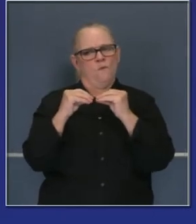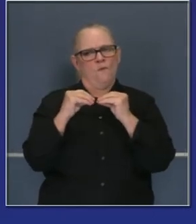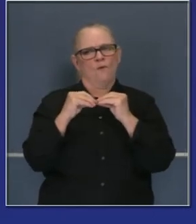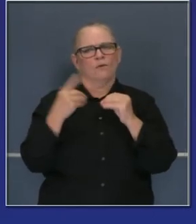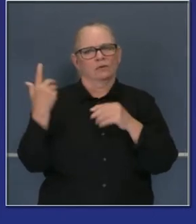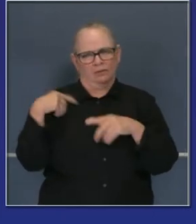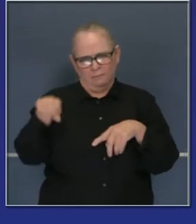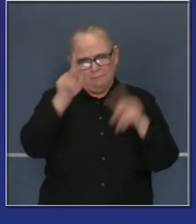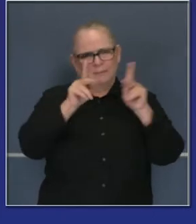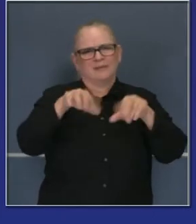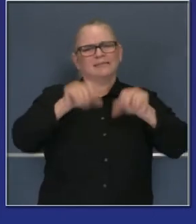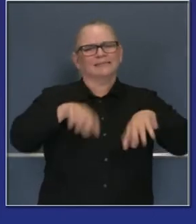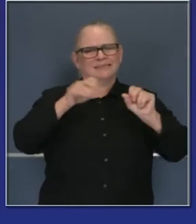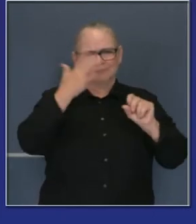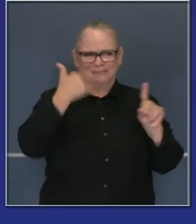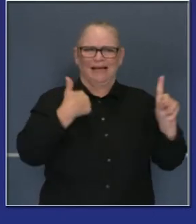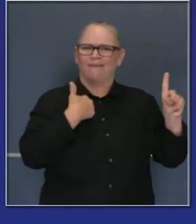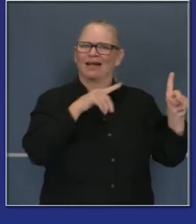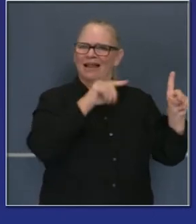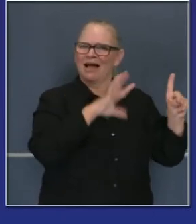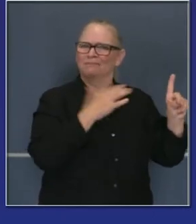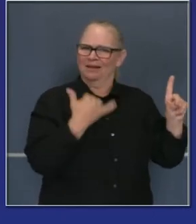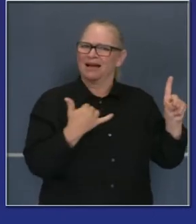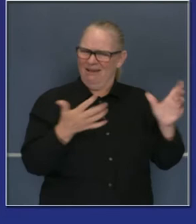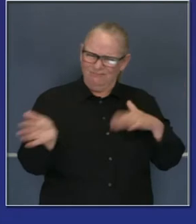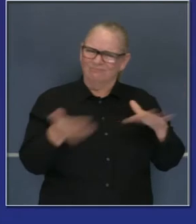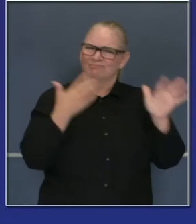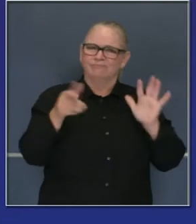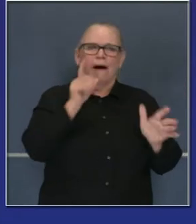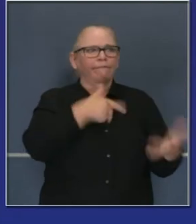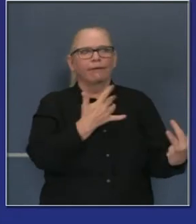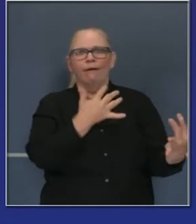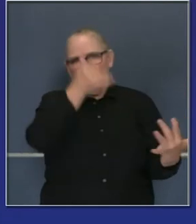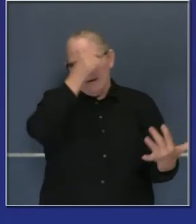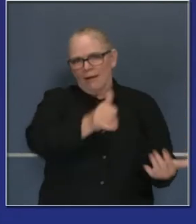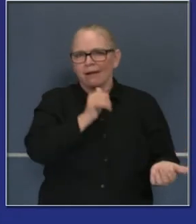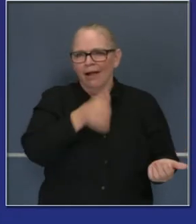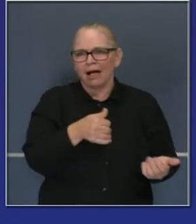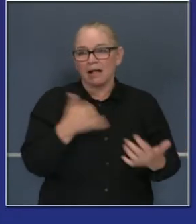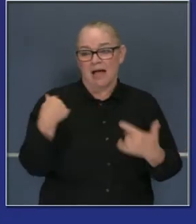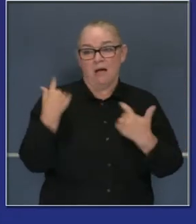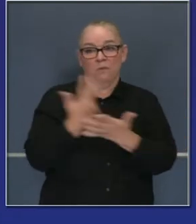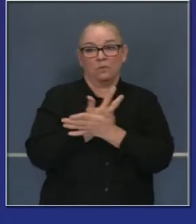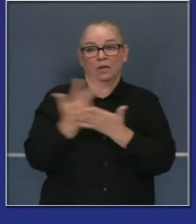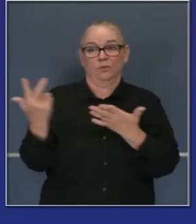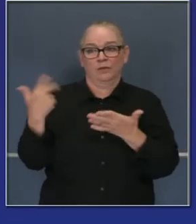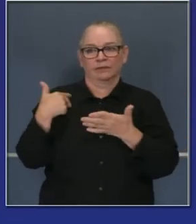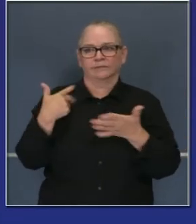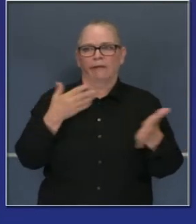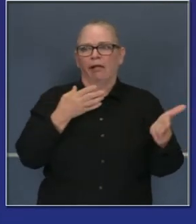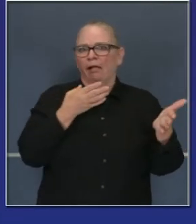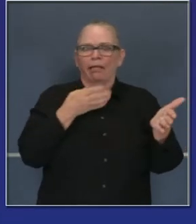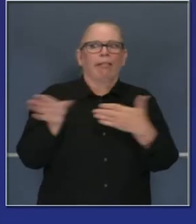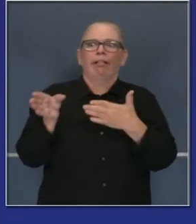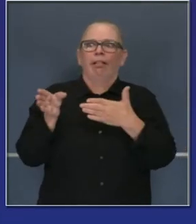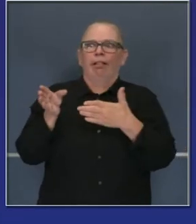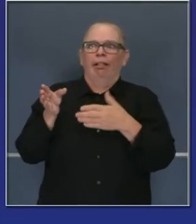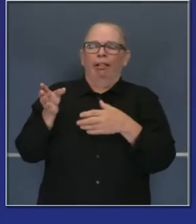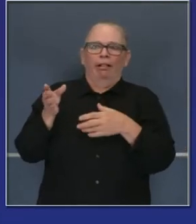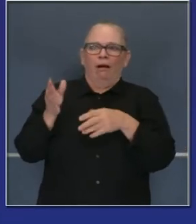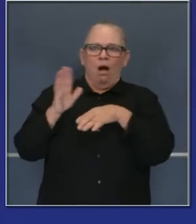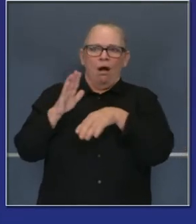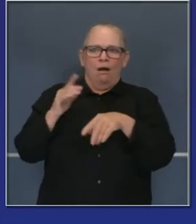número de pruebas diarias ha sido mucho el estrés de las últimas tres semanas por culpa de los incendios que ha hecho un impacto